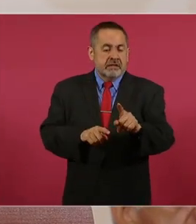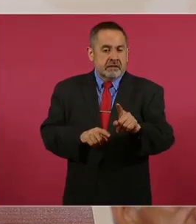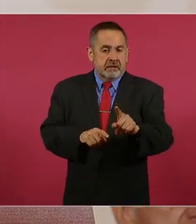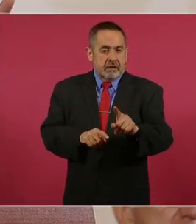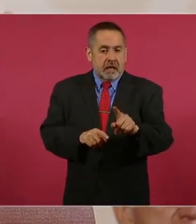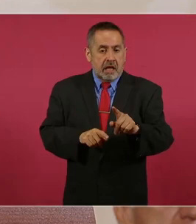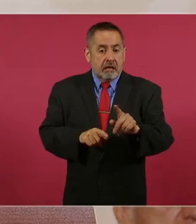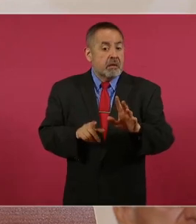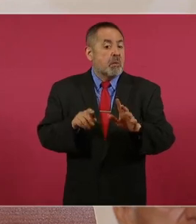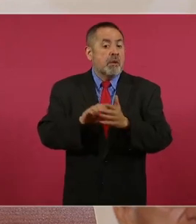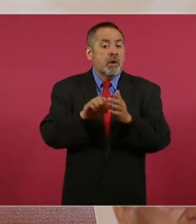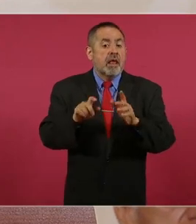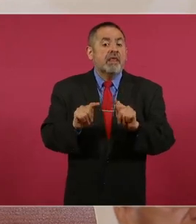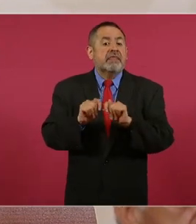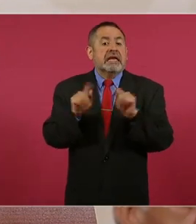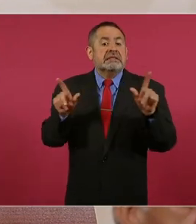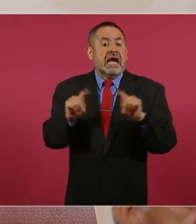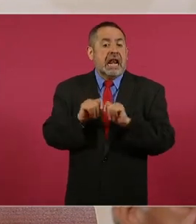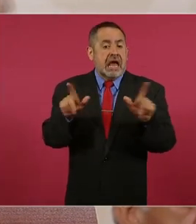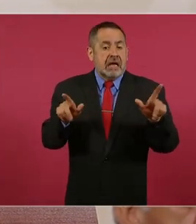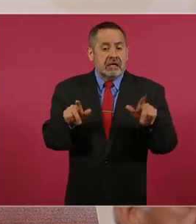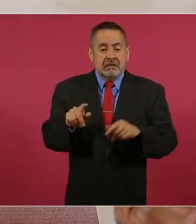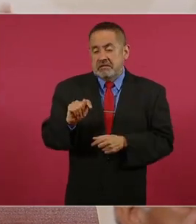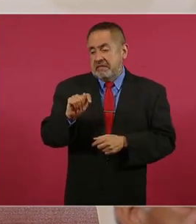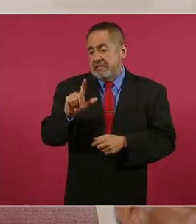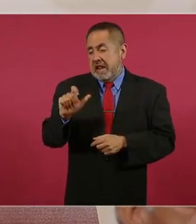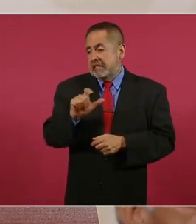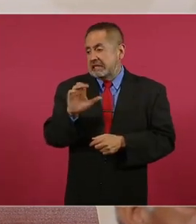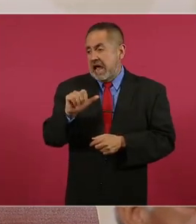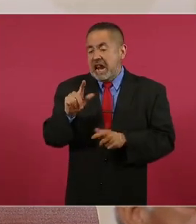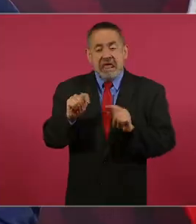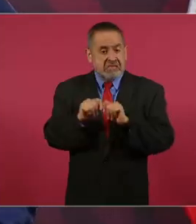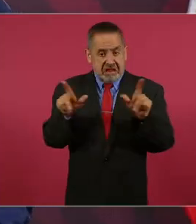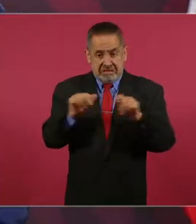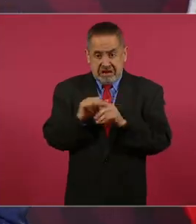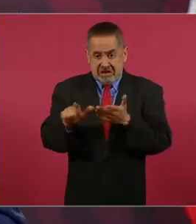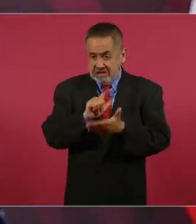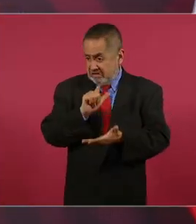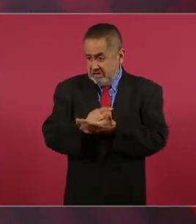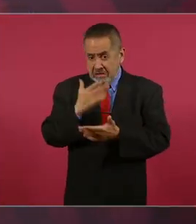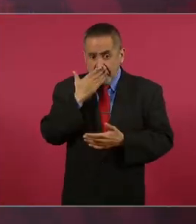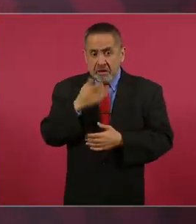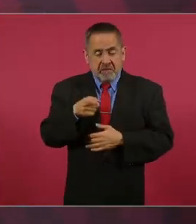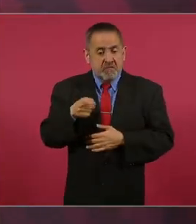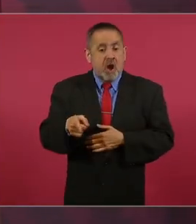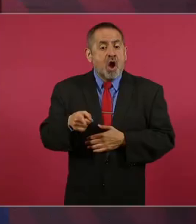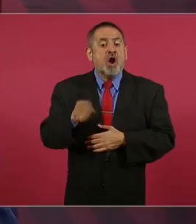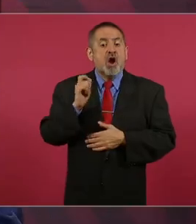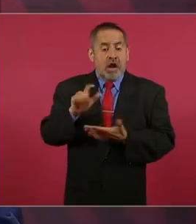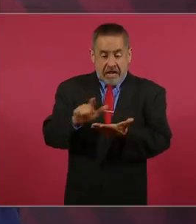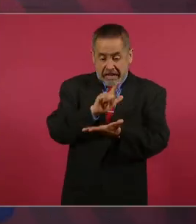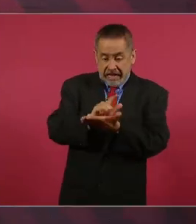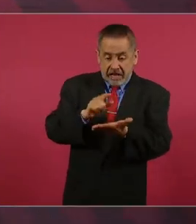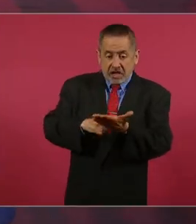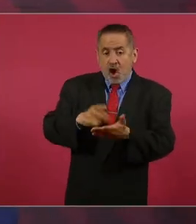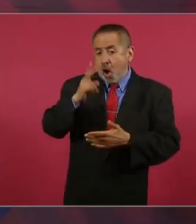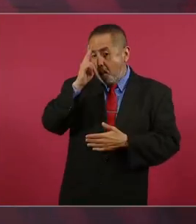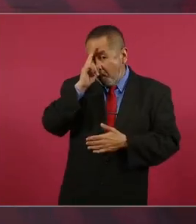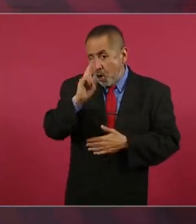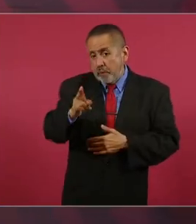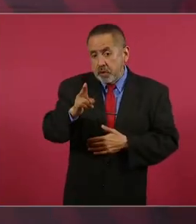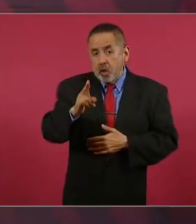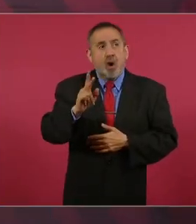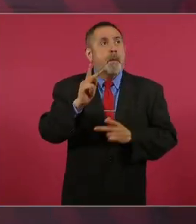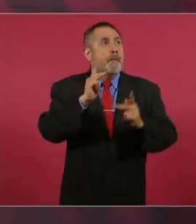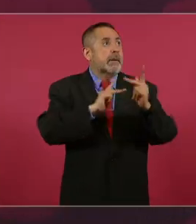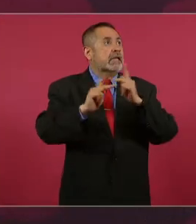es Tlaxcala. En Tlaxcala, por ley, está prohibida la contratación de